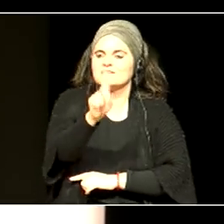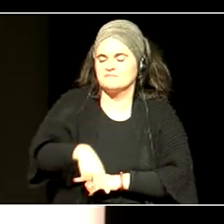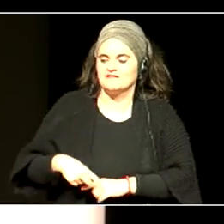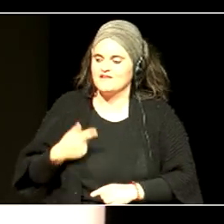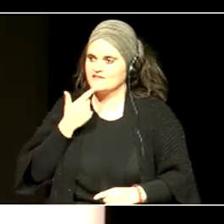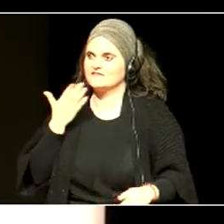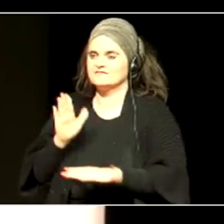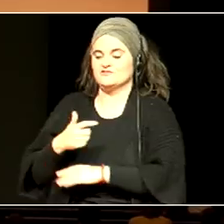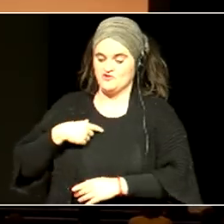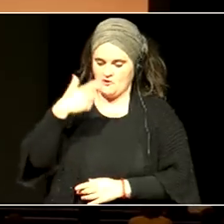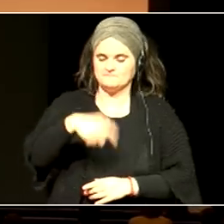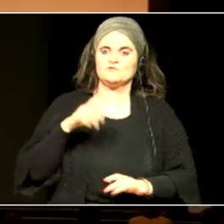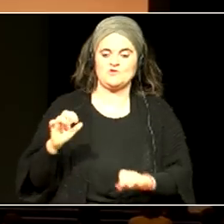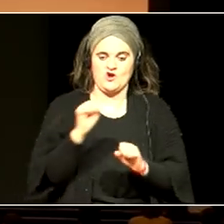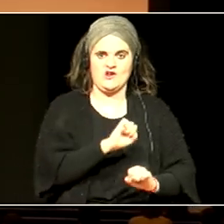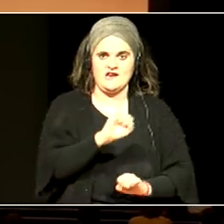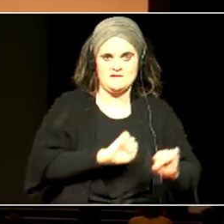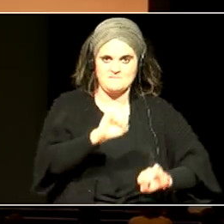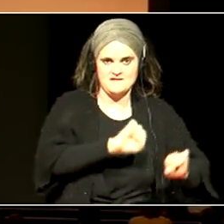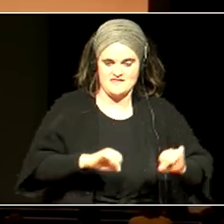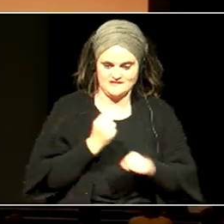ni nabile